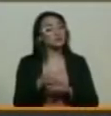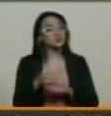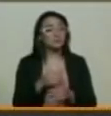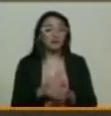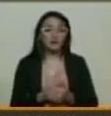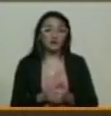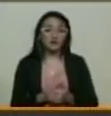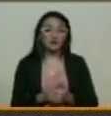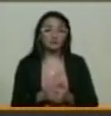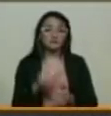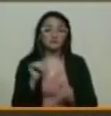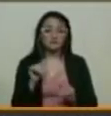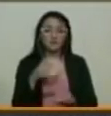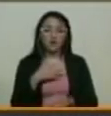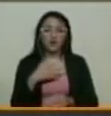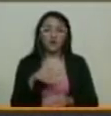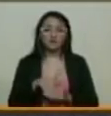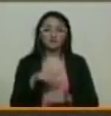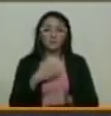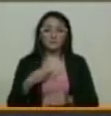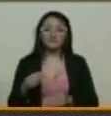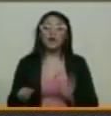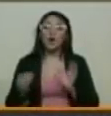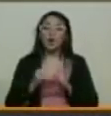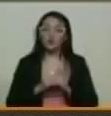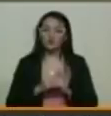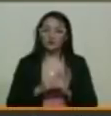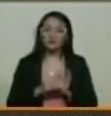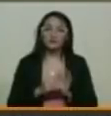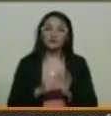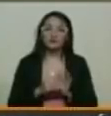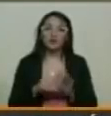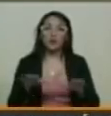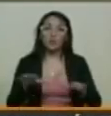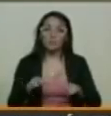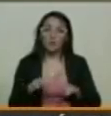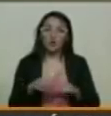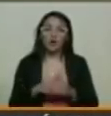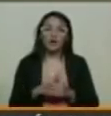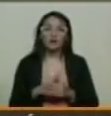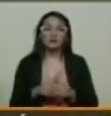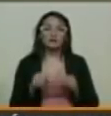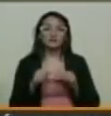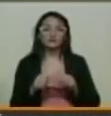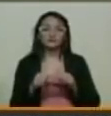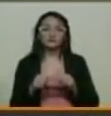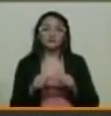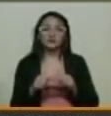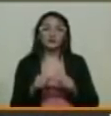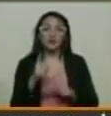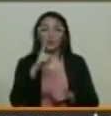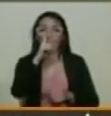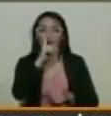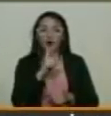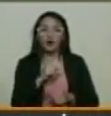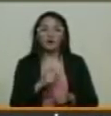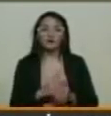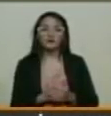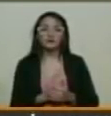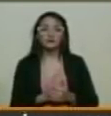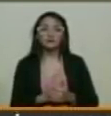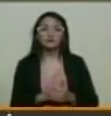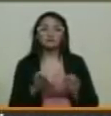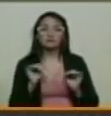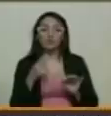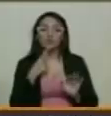la elección presidencial van a ser de nuevo convocadas, puestos que siguen en vigencia durante un año, tal como lo